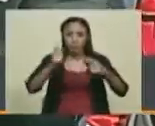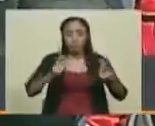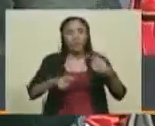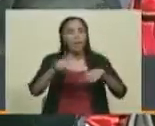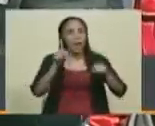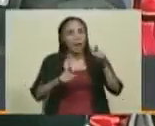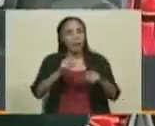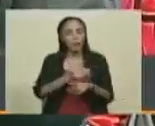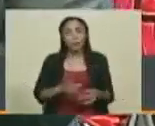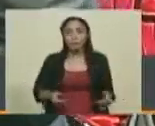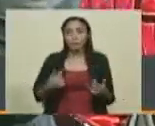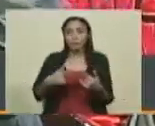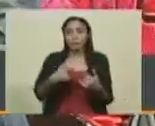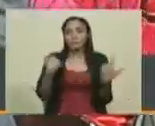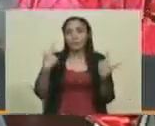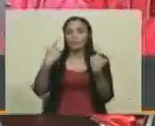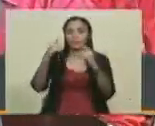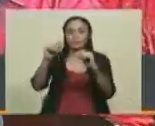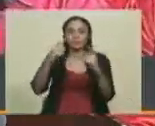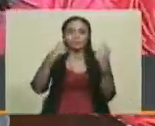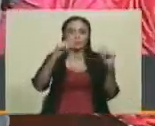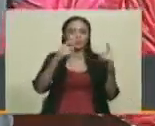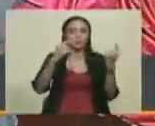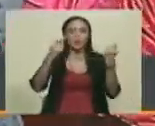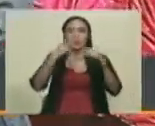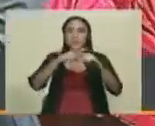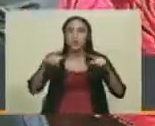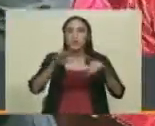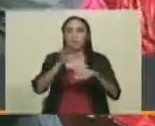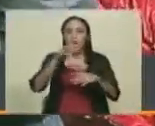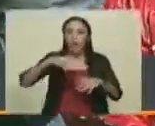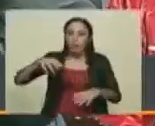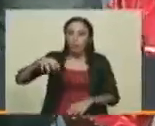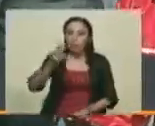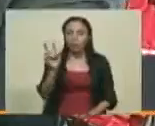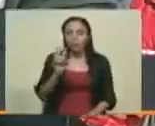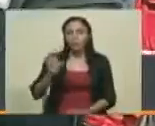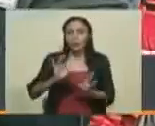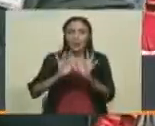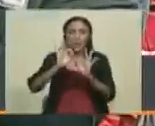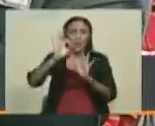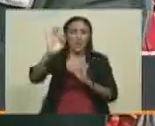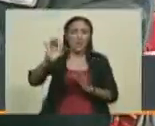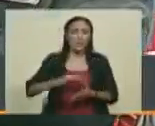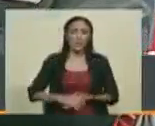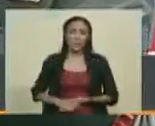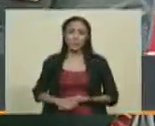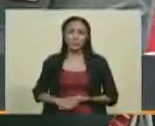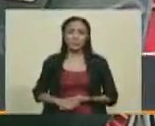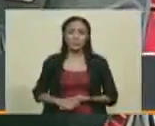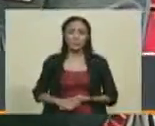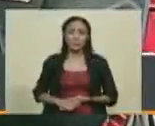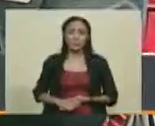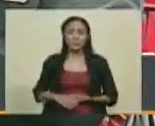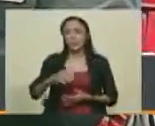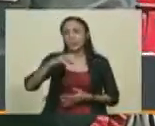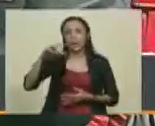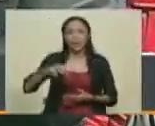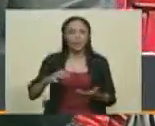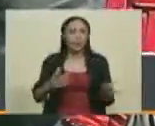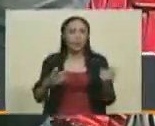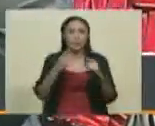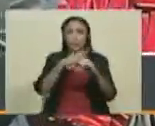hasta más inhóspitos de nuestra geografía nacional, que están hasta en el último pozo de allá, de